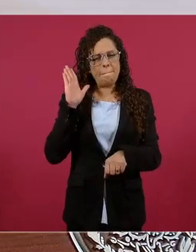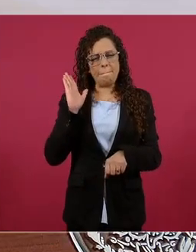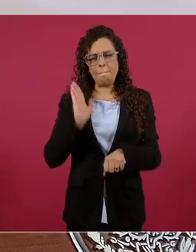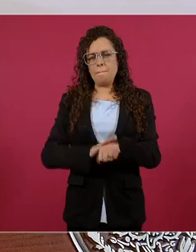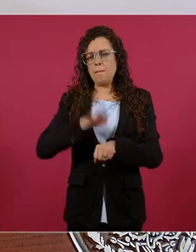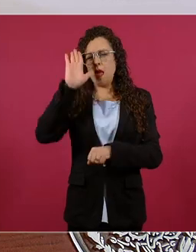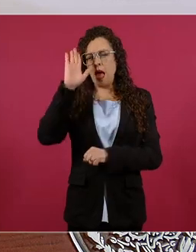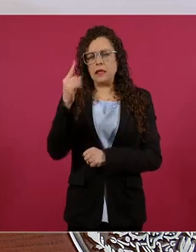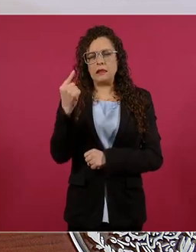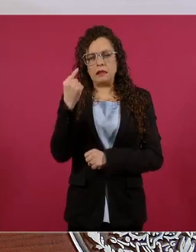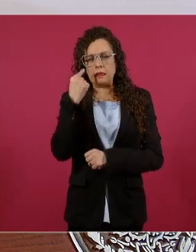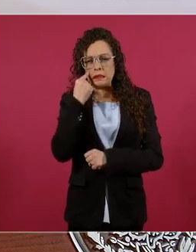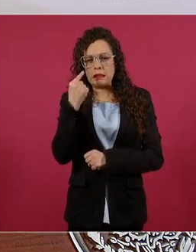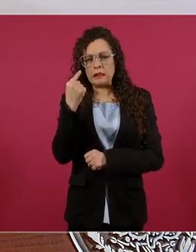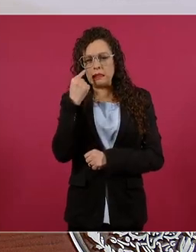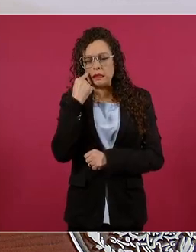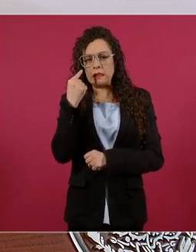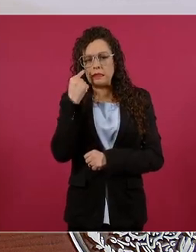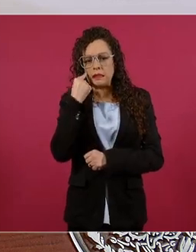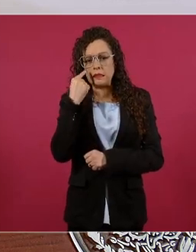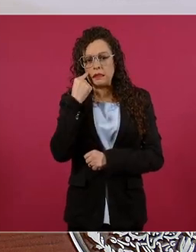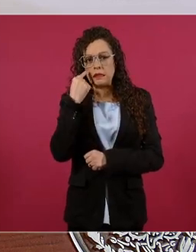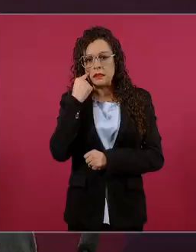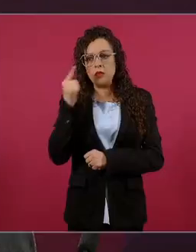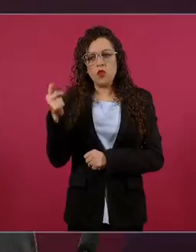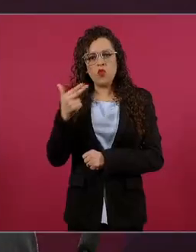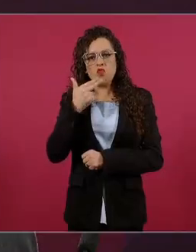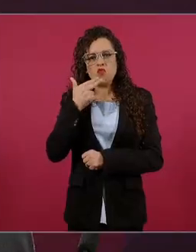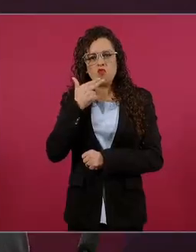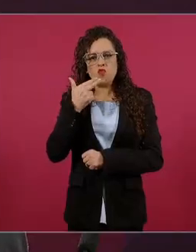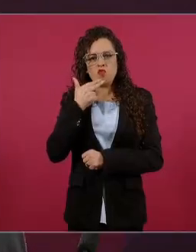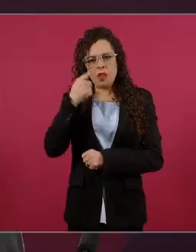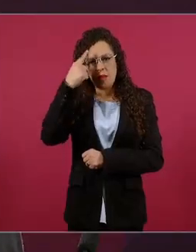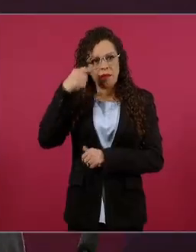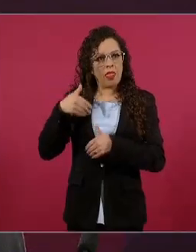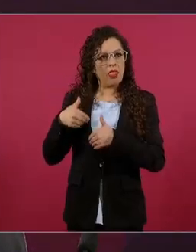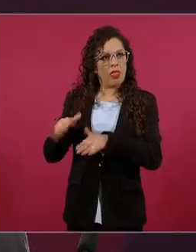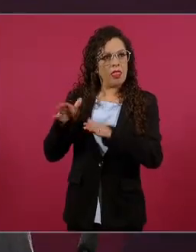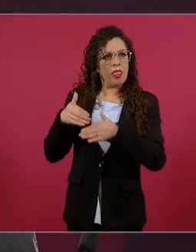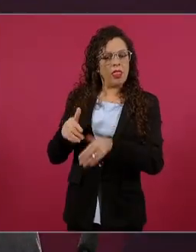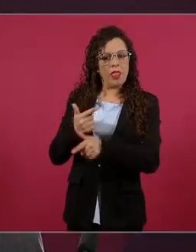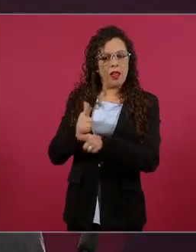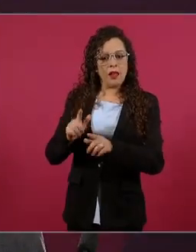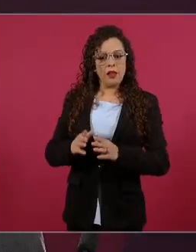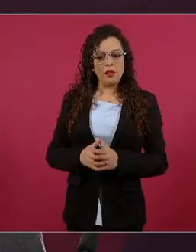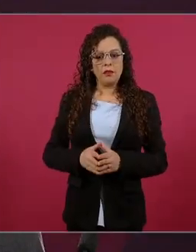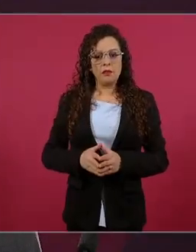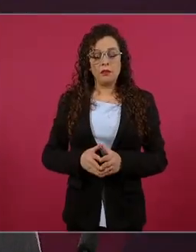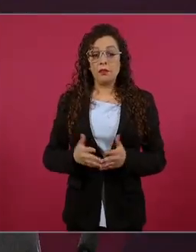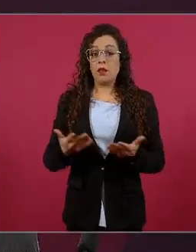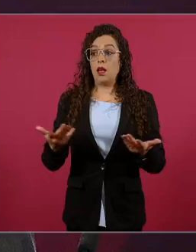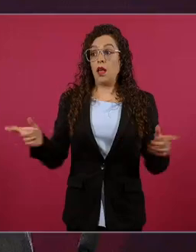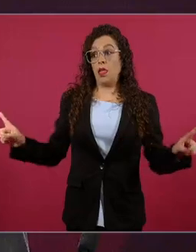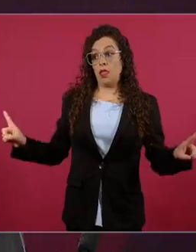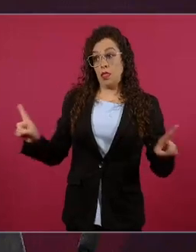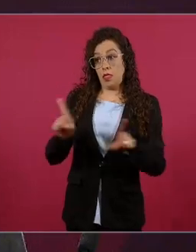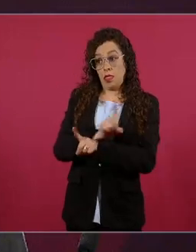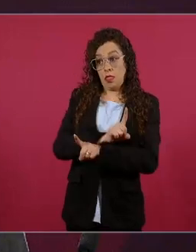utilizado es, sí, pero, ¿y la amenaza? Así,